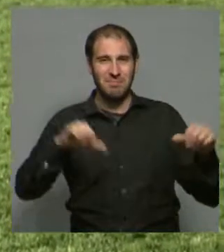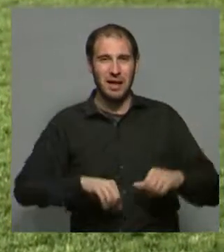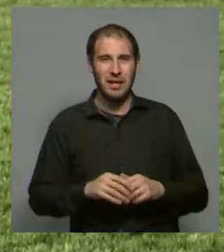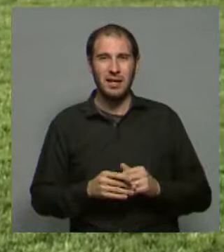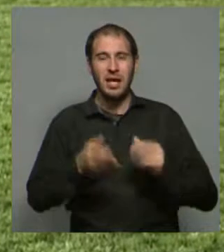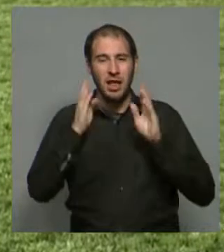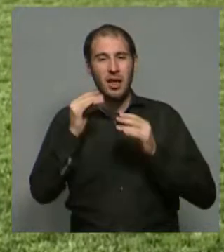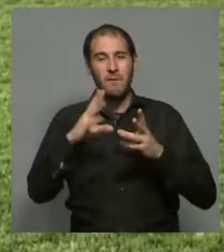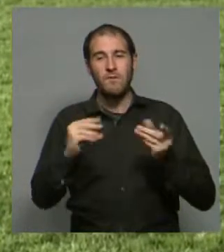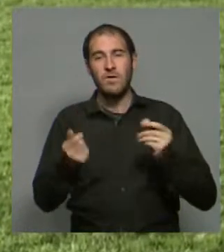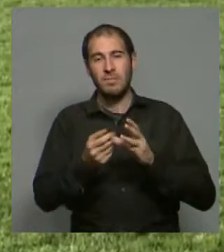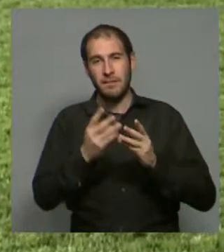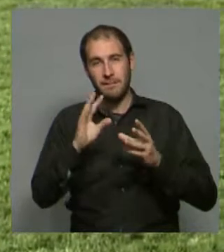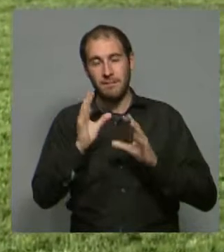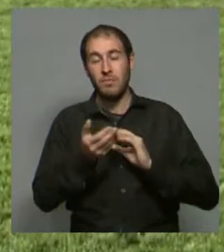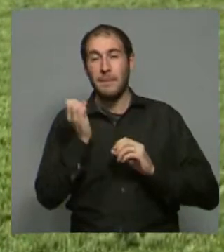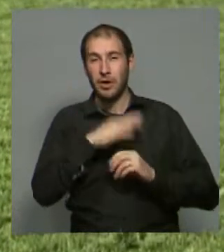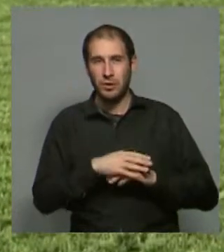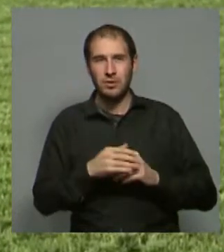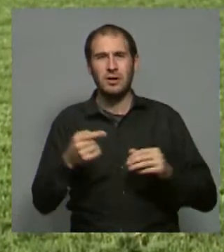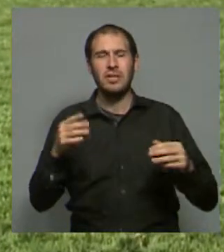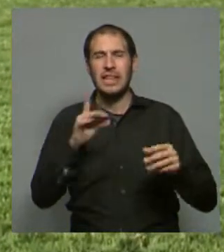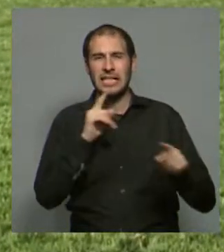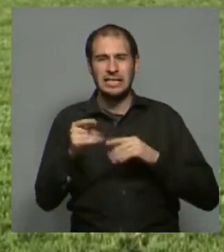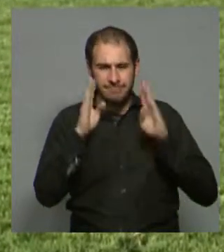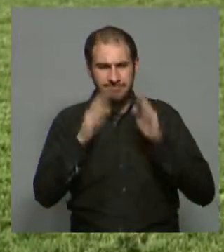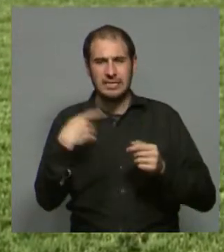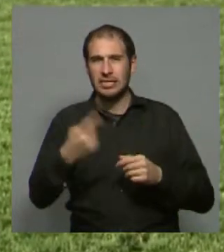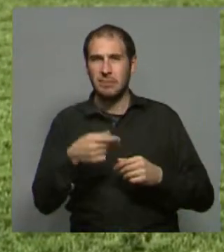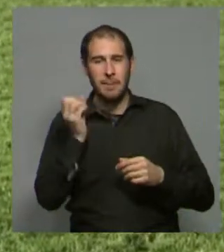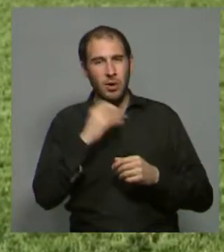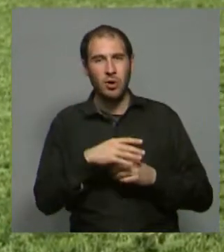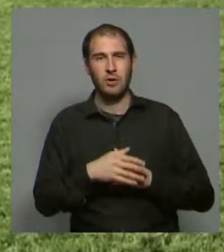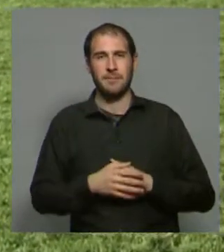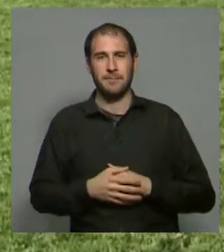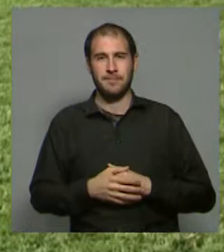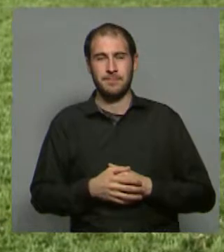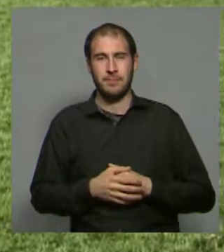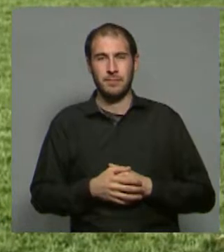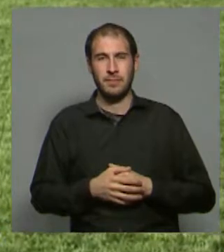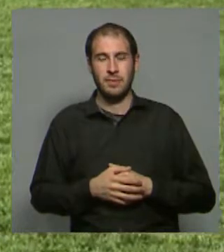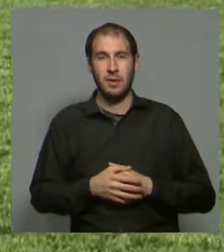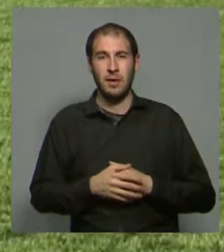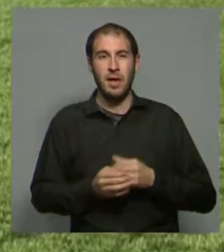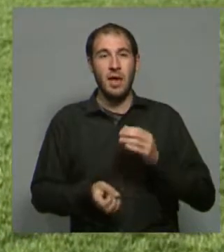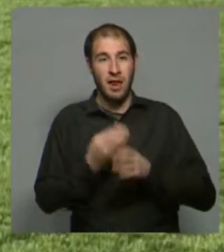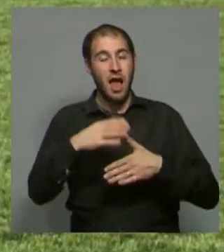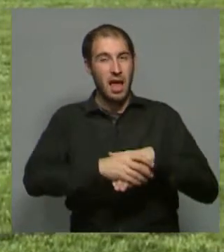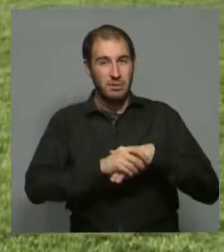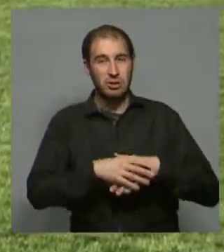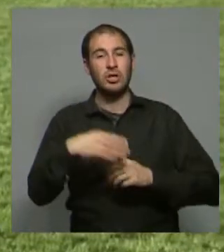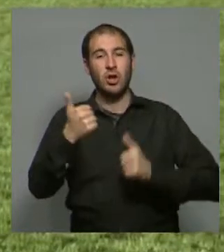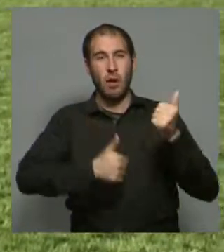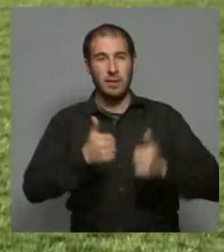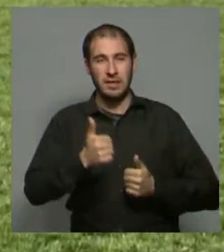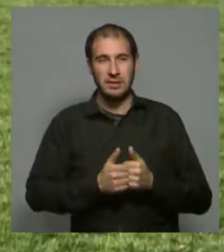piensa cerrarlo de la mejor manera. ¿Qué busca siempre Daniel Urcade, el entrenador del seleccionado de los Pumas? Generar amistosos con